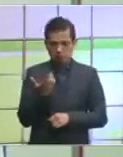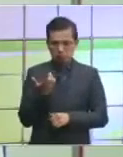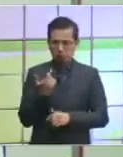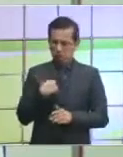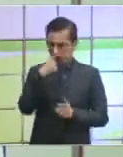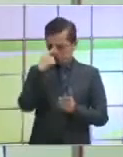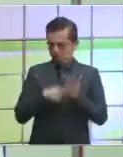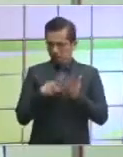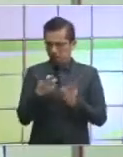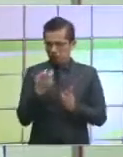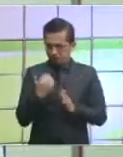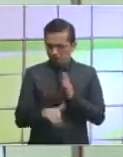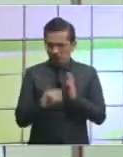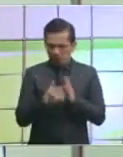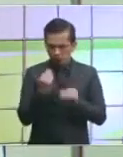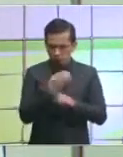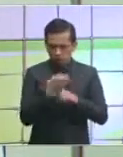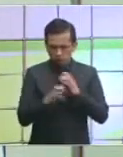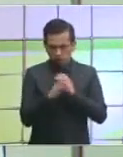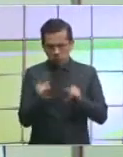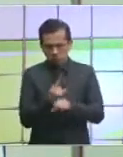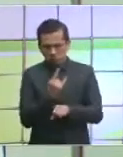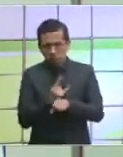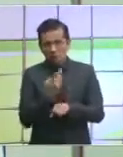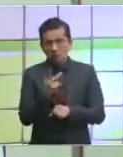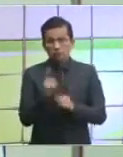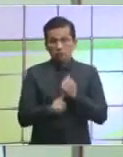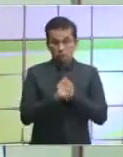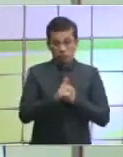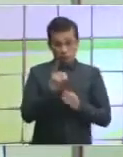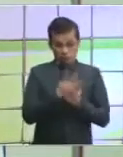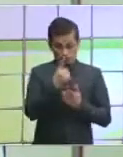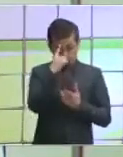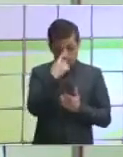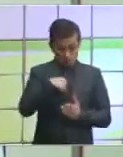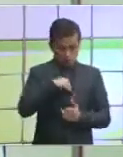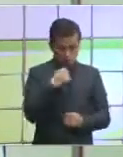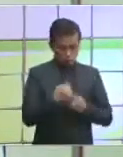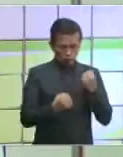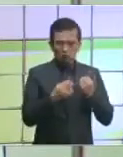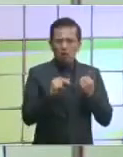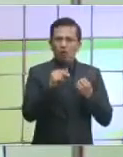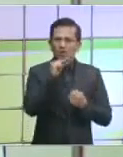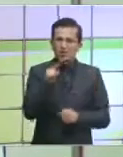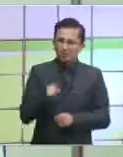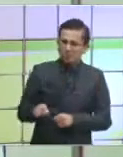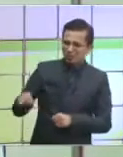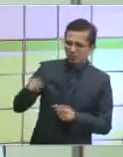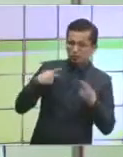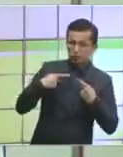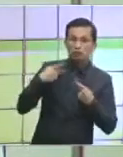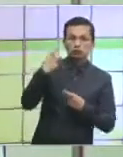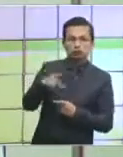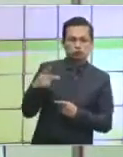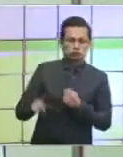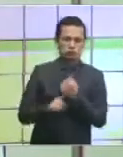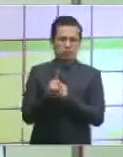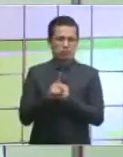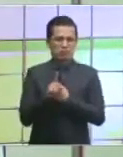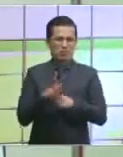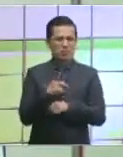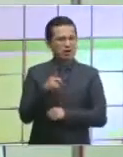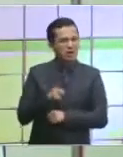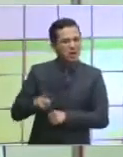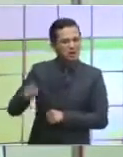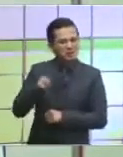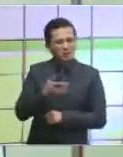justicia sino es un problema social de distintas comunidades que no están sabiendo procesar y no están sabiendo utilizar